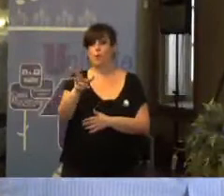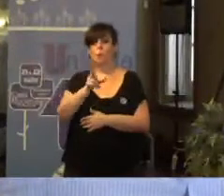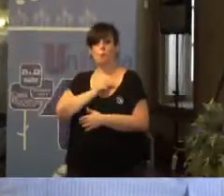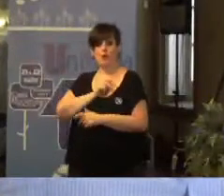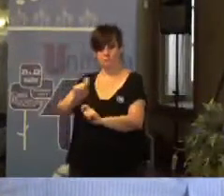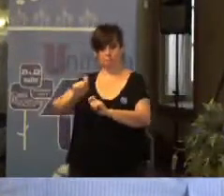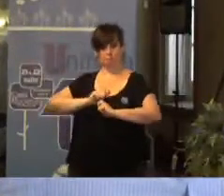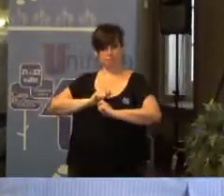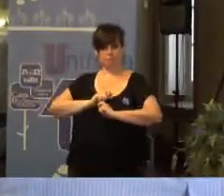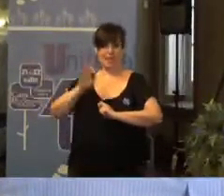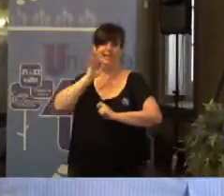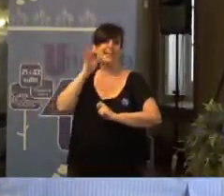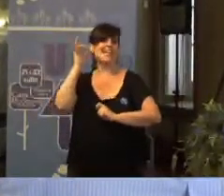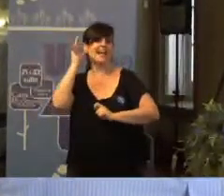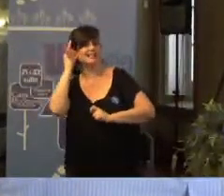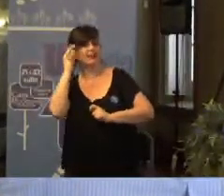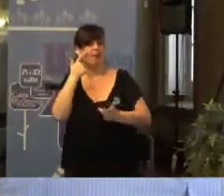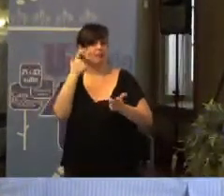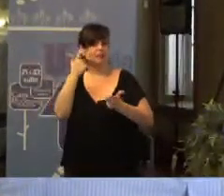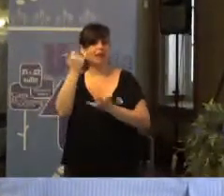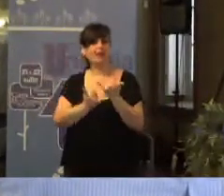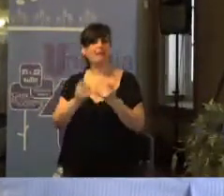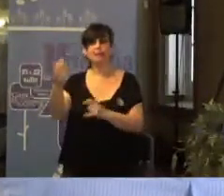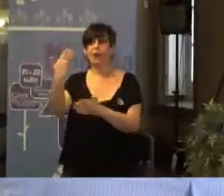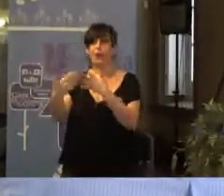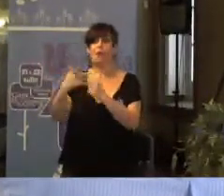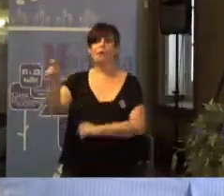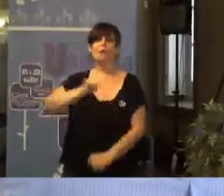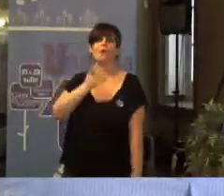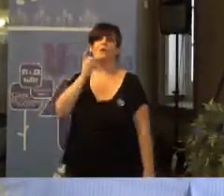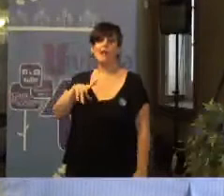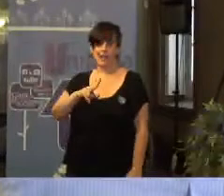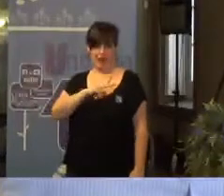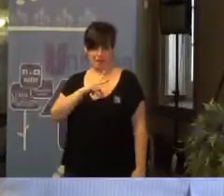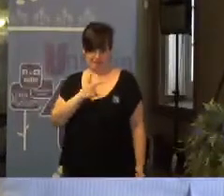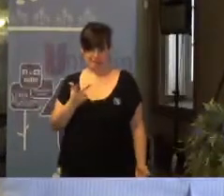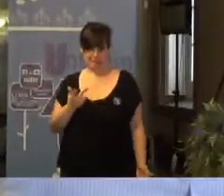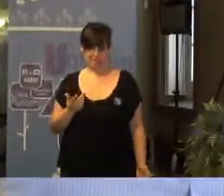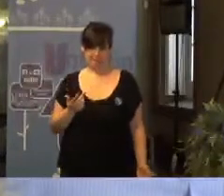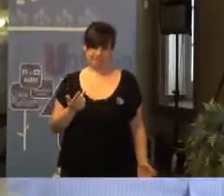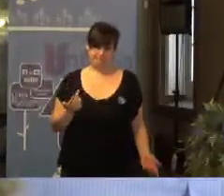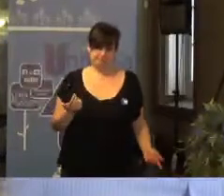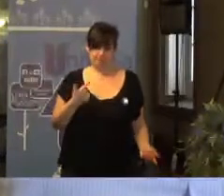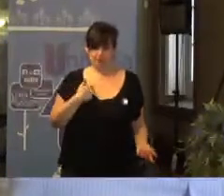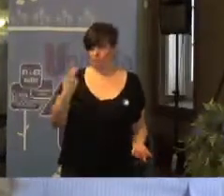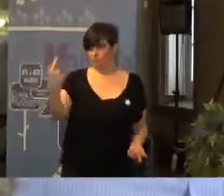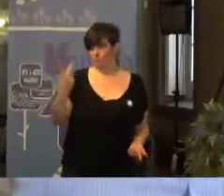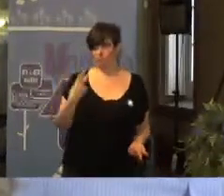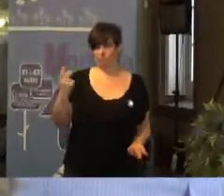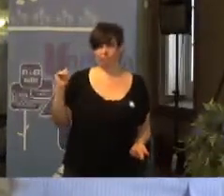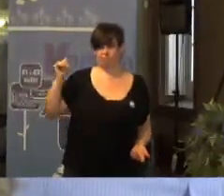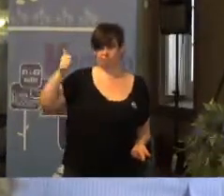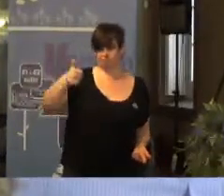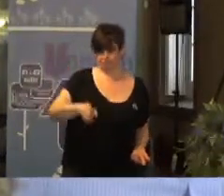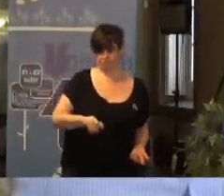sei que, e era o alcalde o que entregaba, e entonces eu, que traballei en Vigo moitos anos, como sabe ela, fixeme